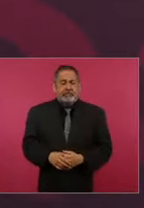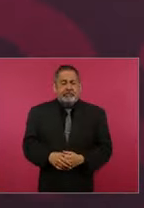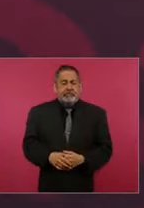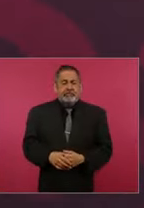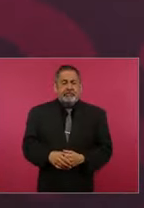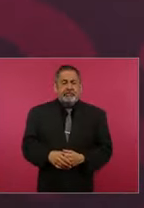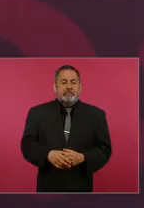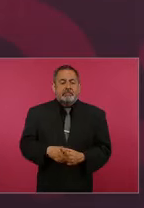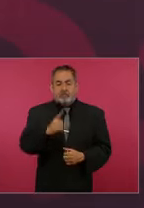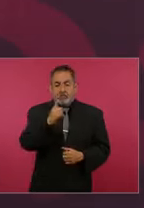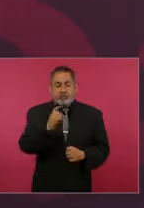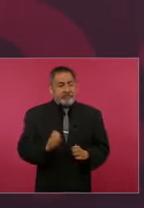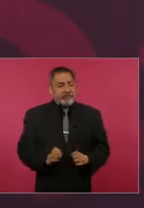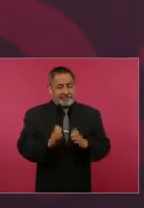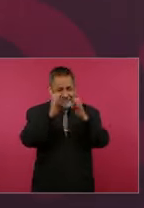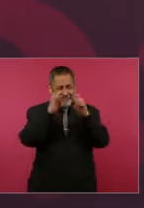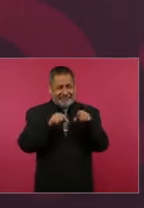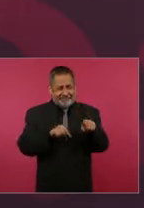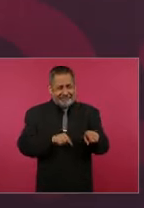de un edificio